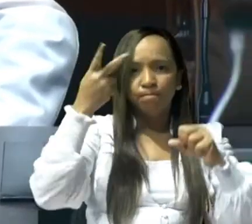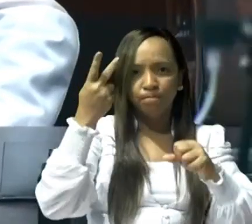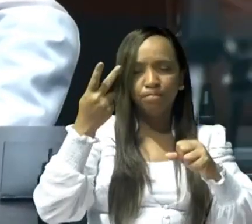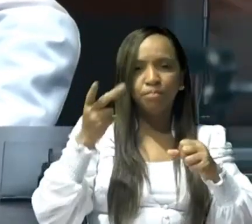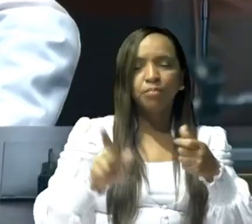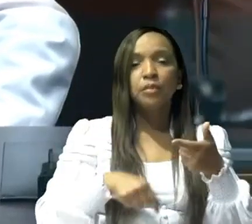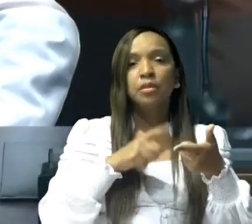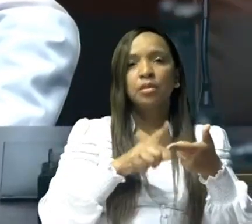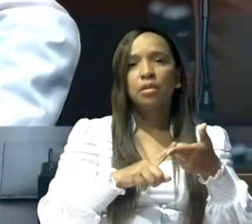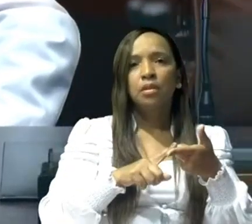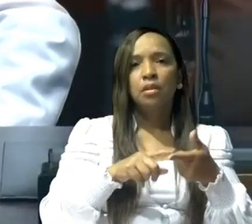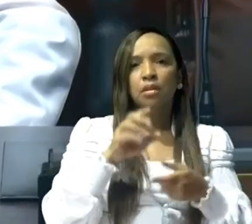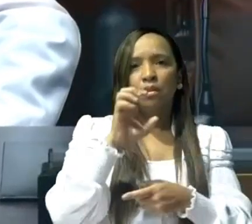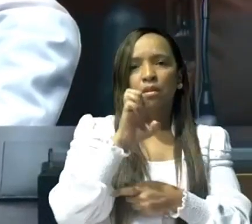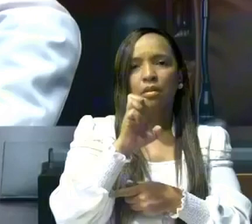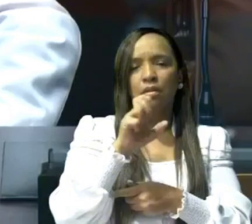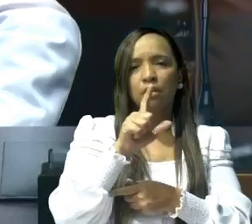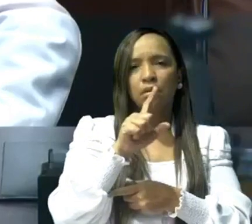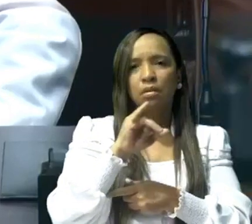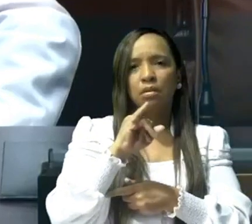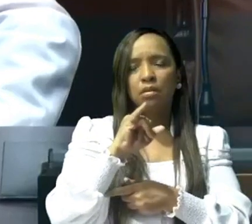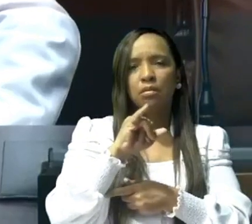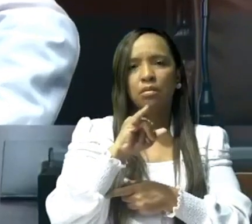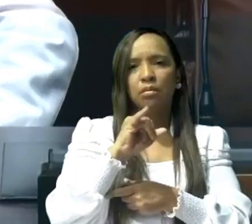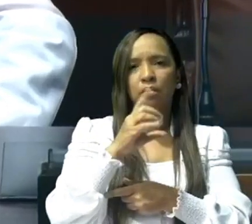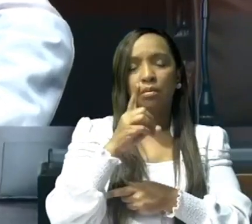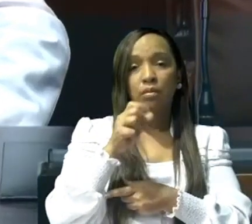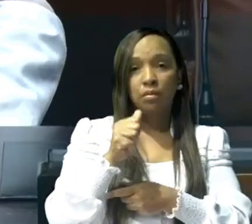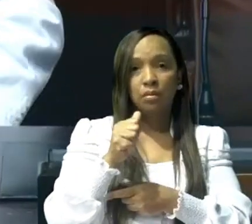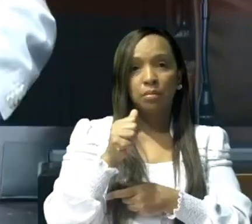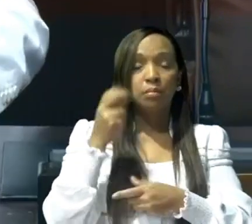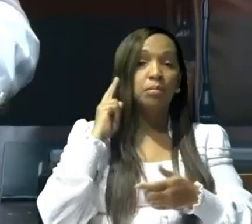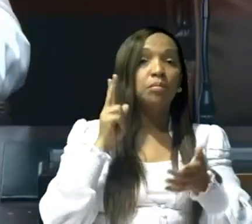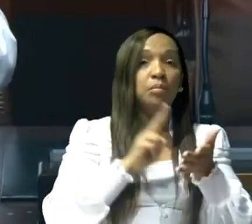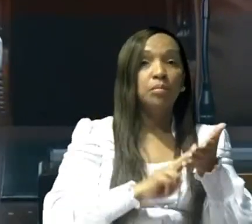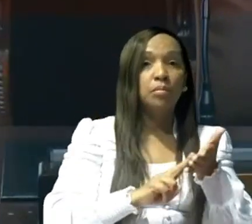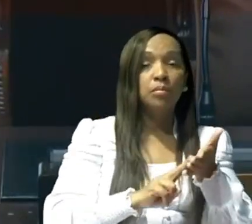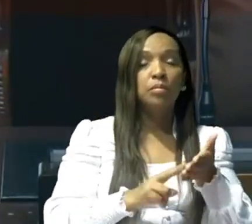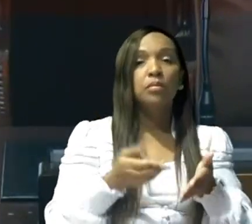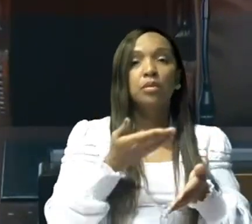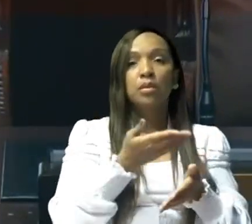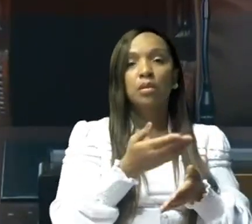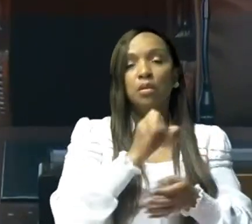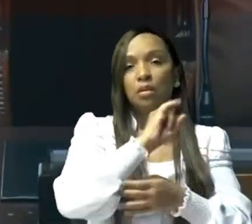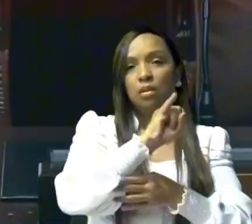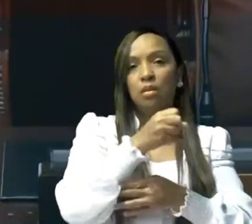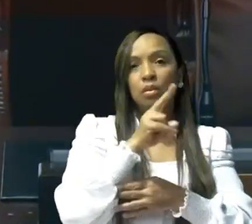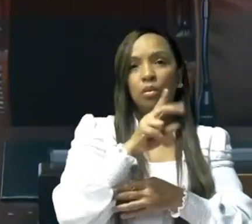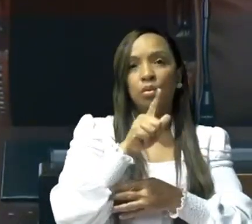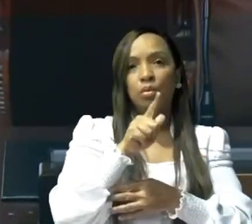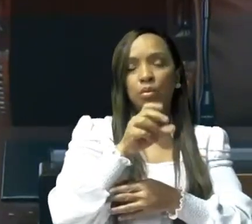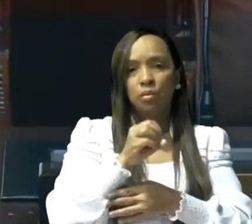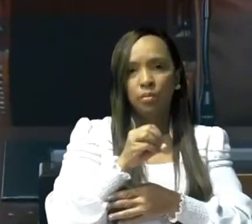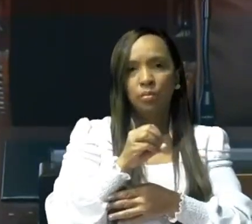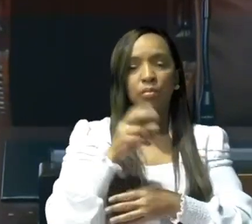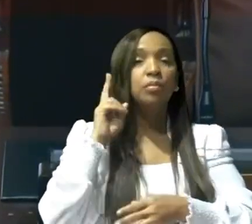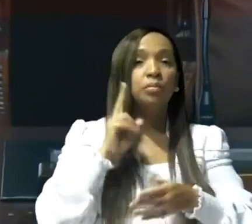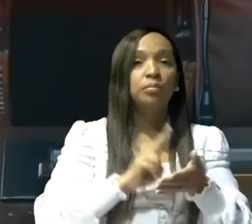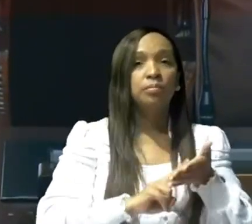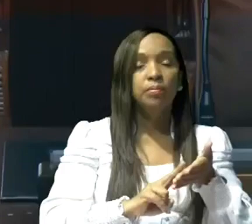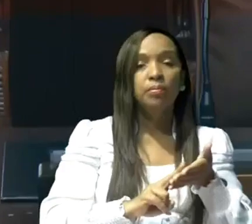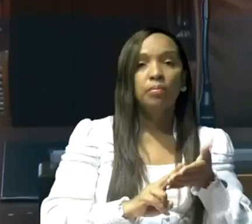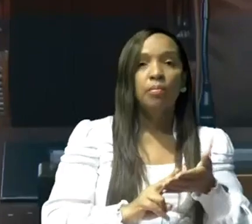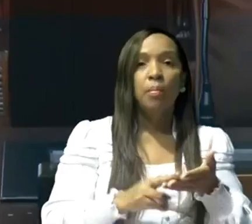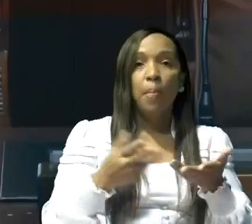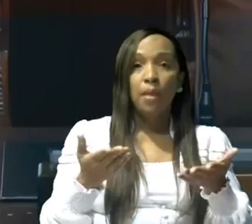y Julio Emil Durán Rodríguez, secretario. Lo someto a votación. El que esté de acuerdo, vote sí. El que no esté